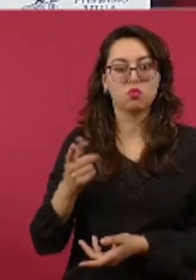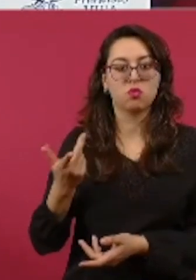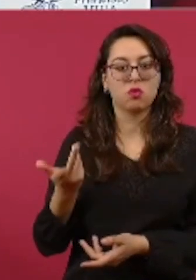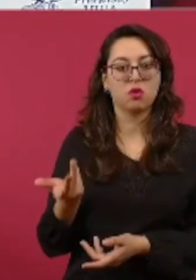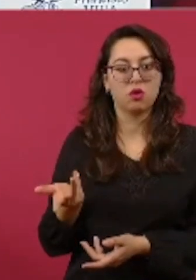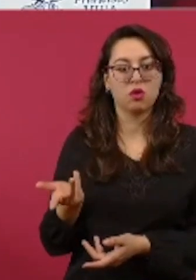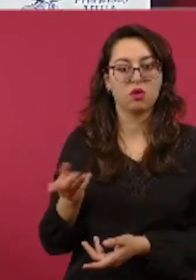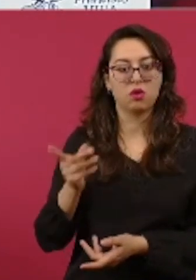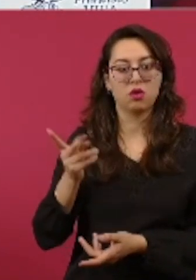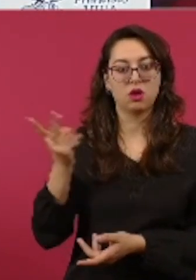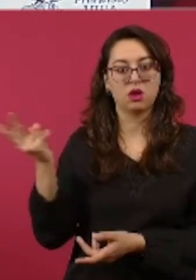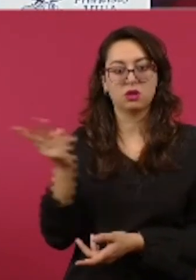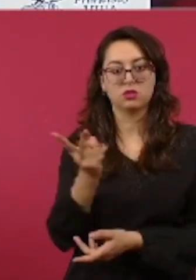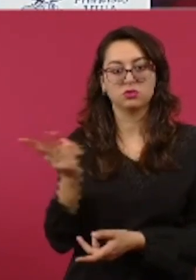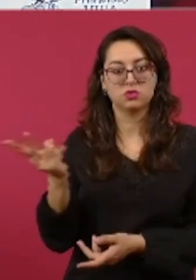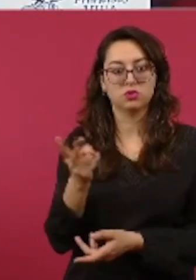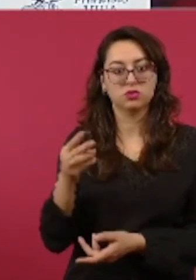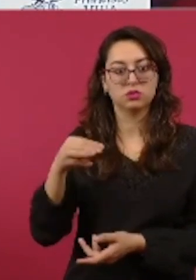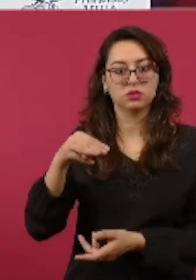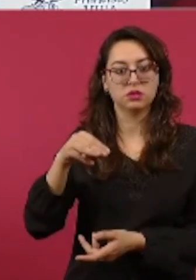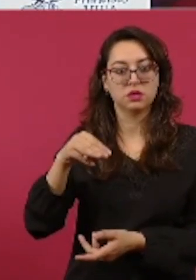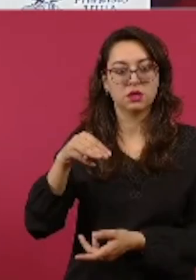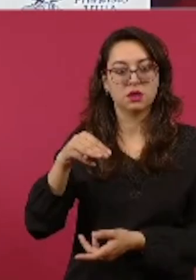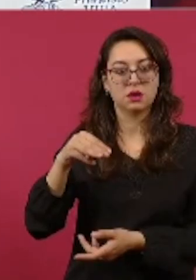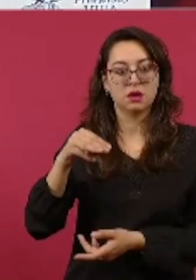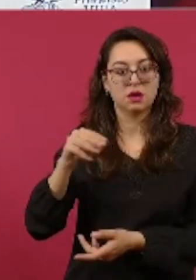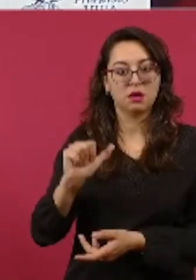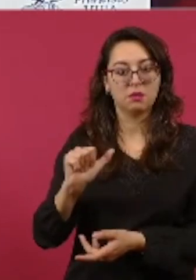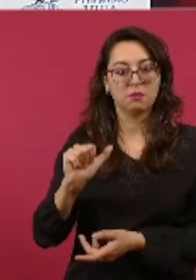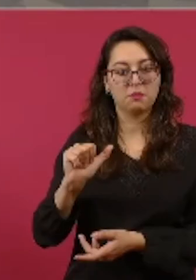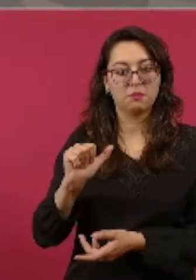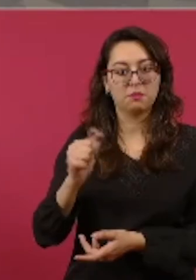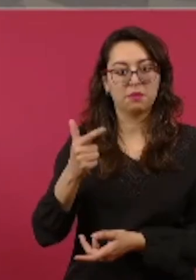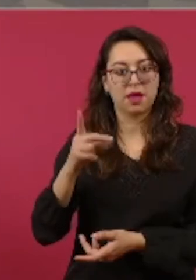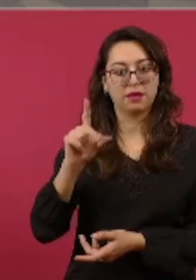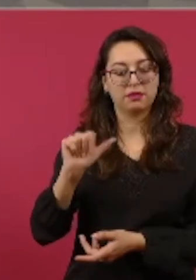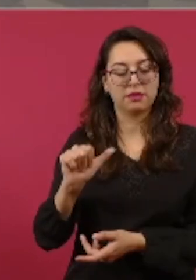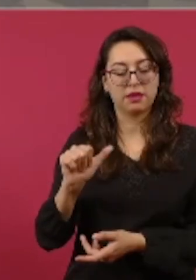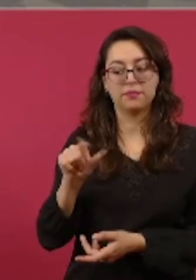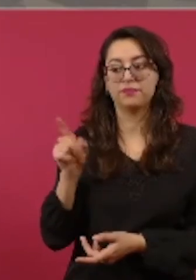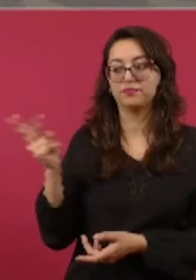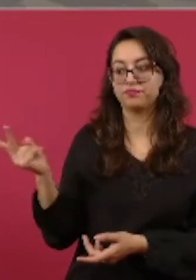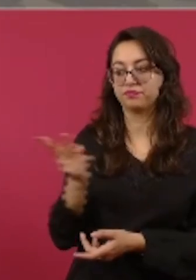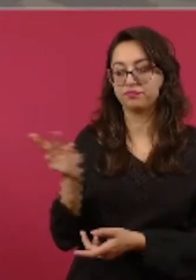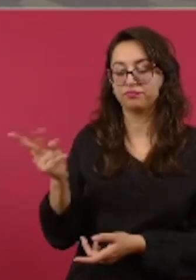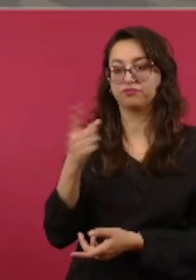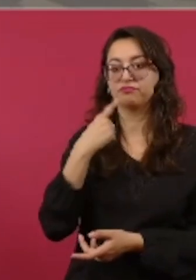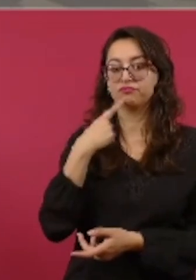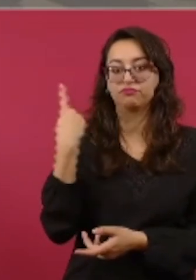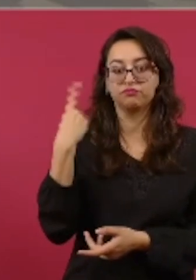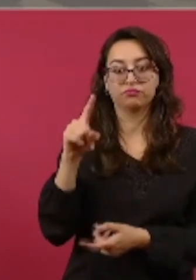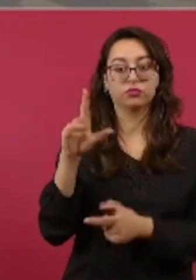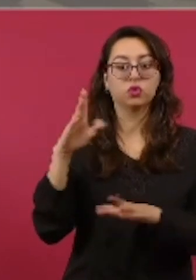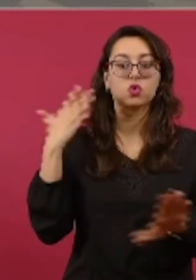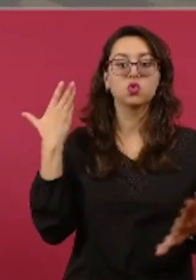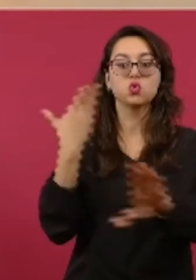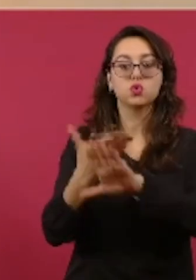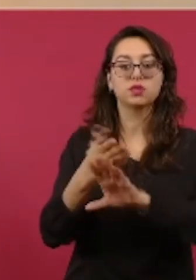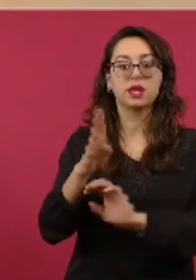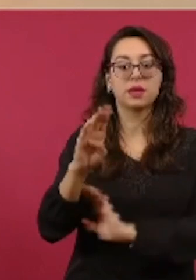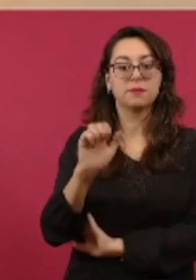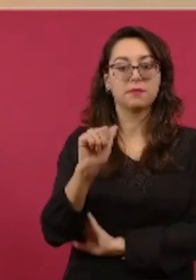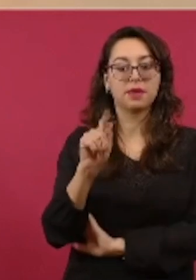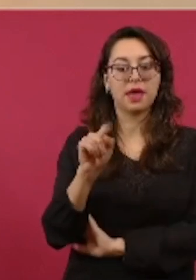Judicatura. El caso es una queja contra la jueza de distrito Beatriz Eugenia